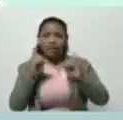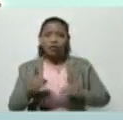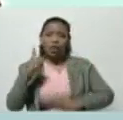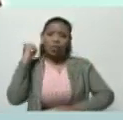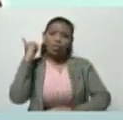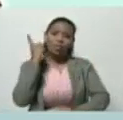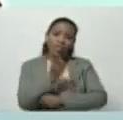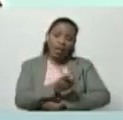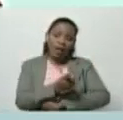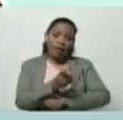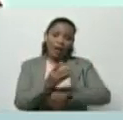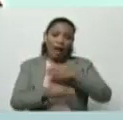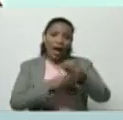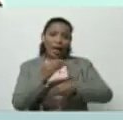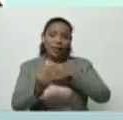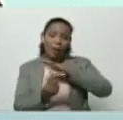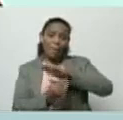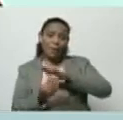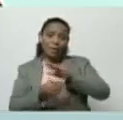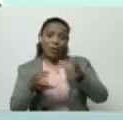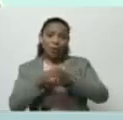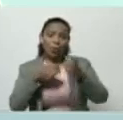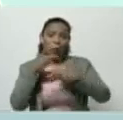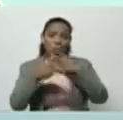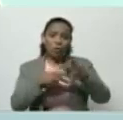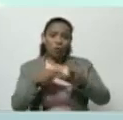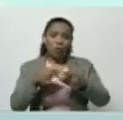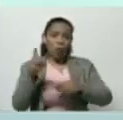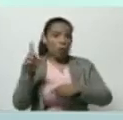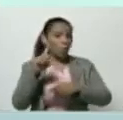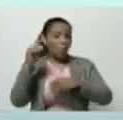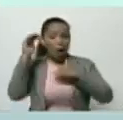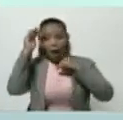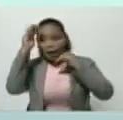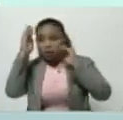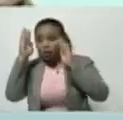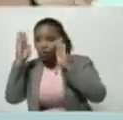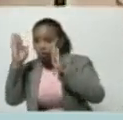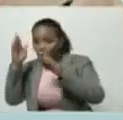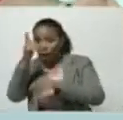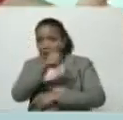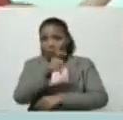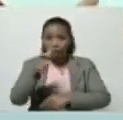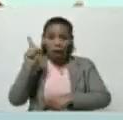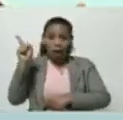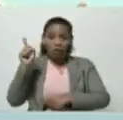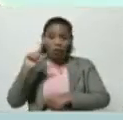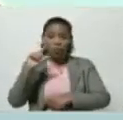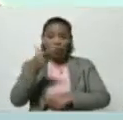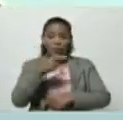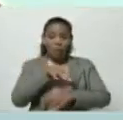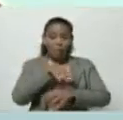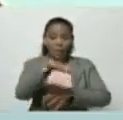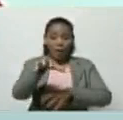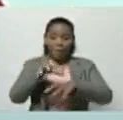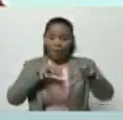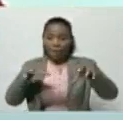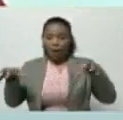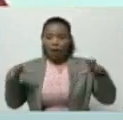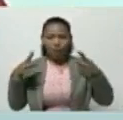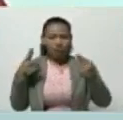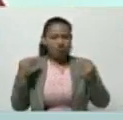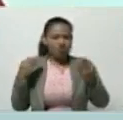las bases de ese partido. O tú escuchas a los... ellos están divididos, muchos, ¿no?